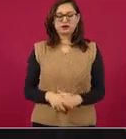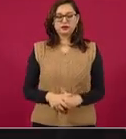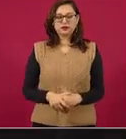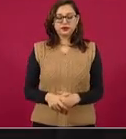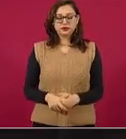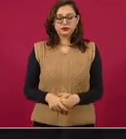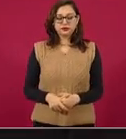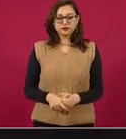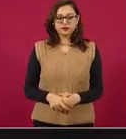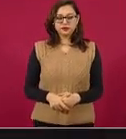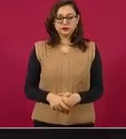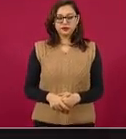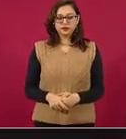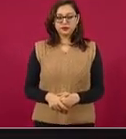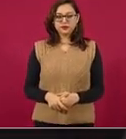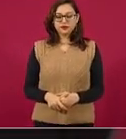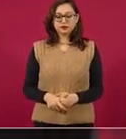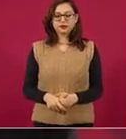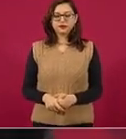hasta